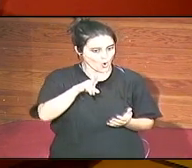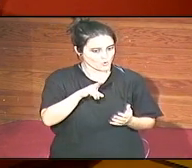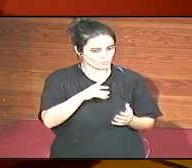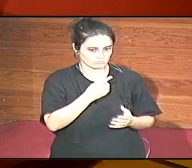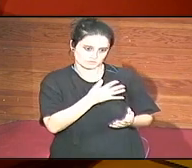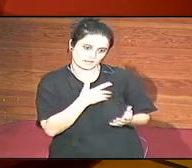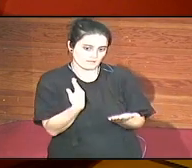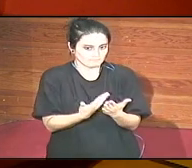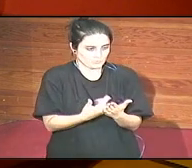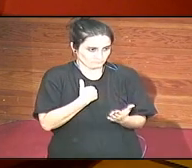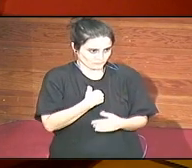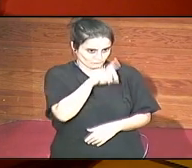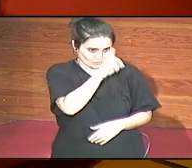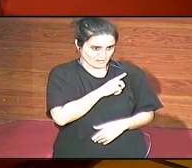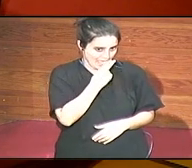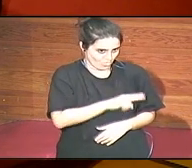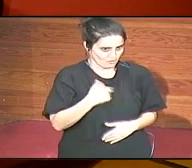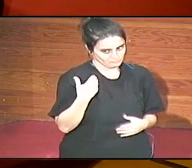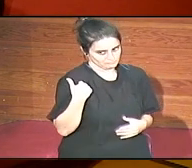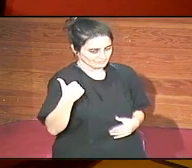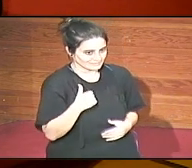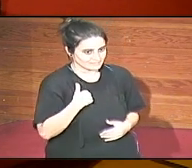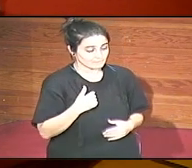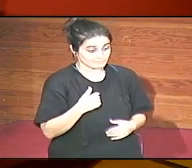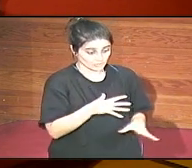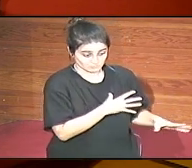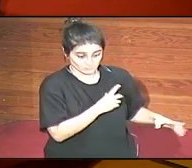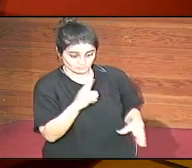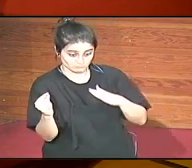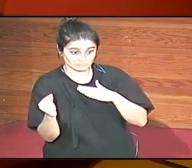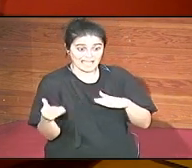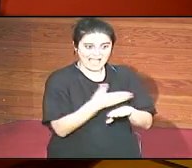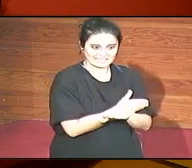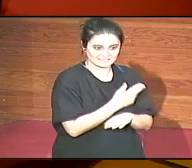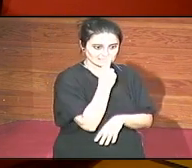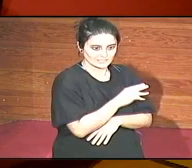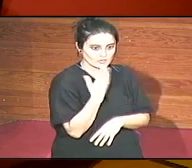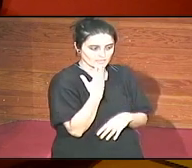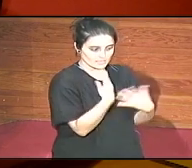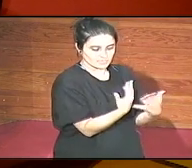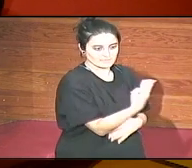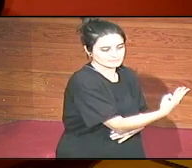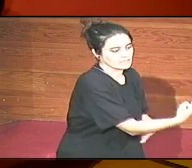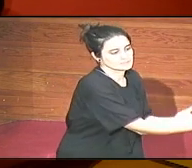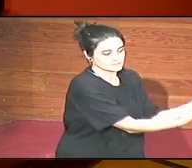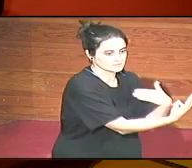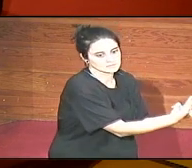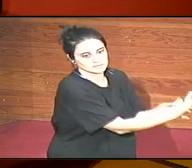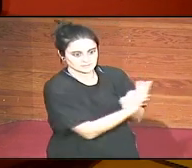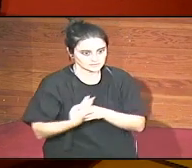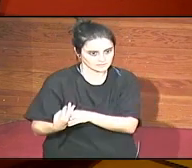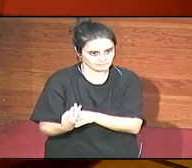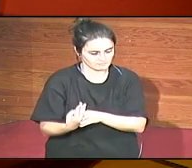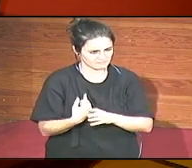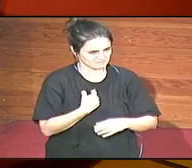10 10 balas pero es que antes de irse cogió de la mano a tres niños de diez años y yo le preguntaba pero pero